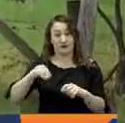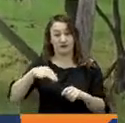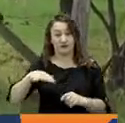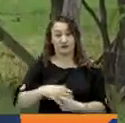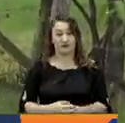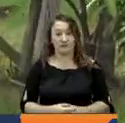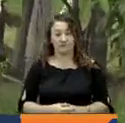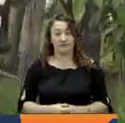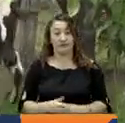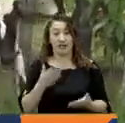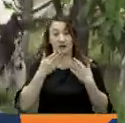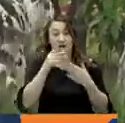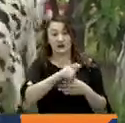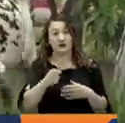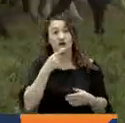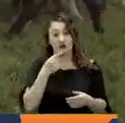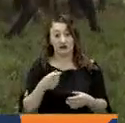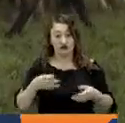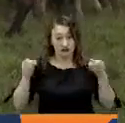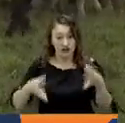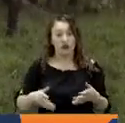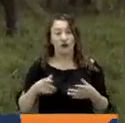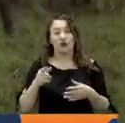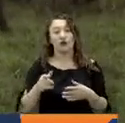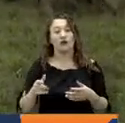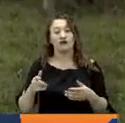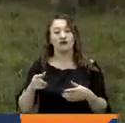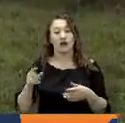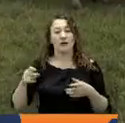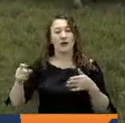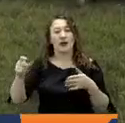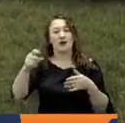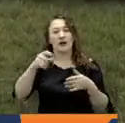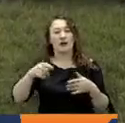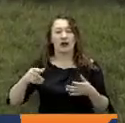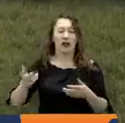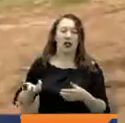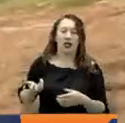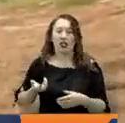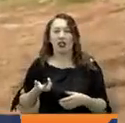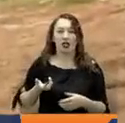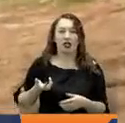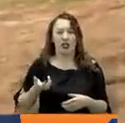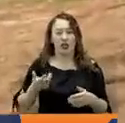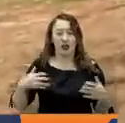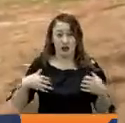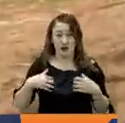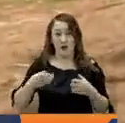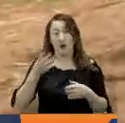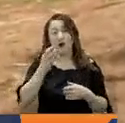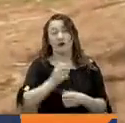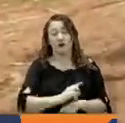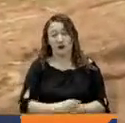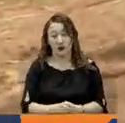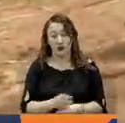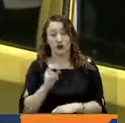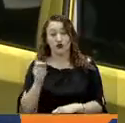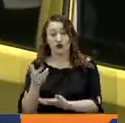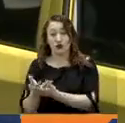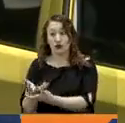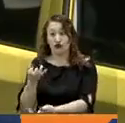campesinos aseguran que hacen recorridos de hasta 40 minutos con sus animales para consumir agua, debido a que se están secando los